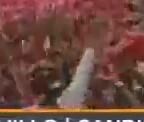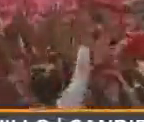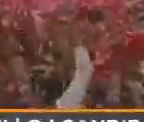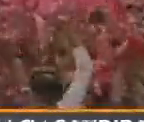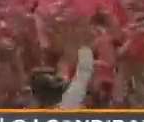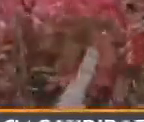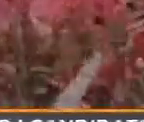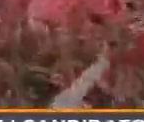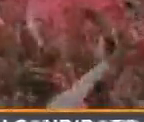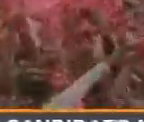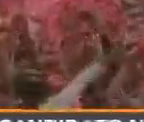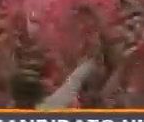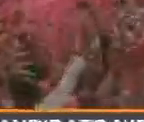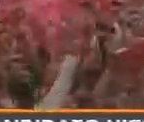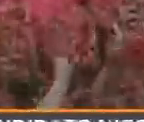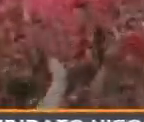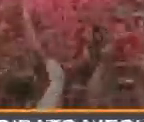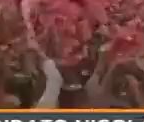x